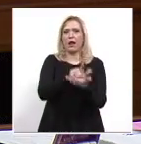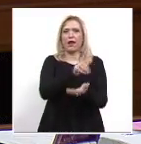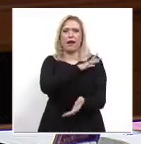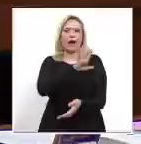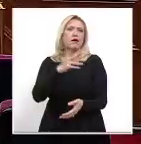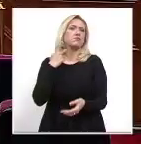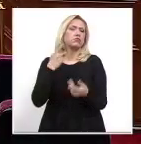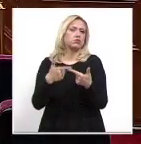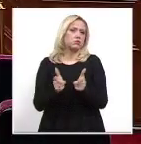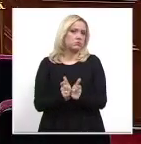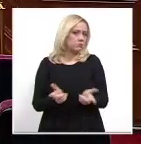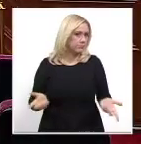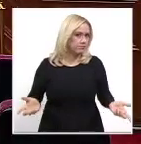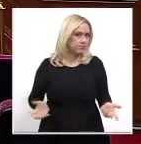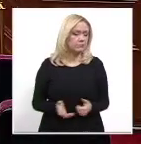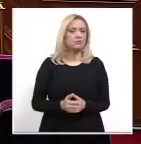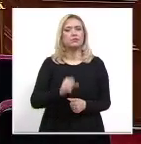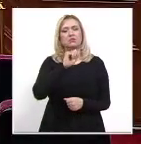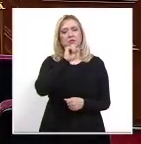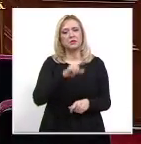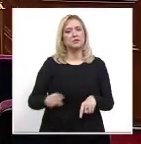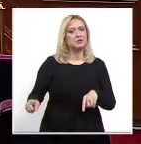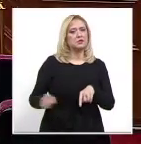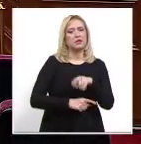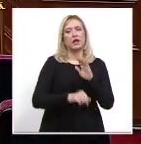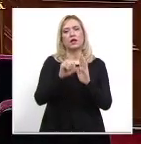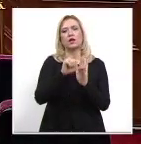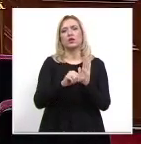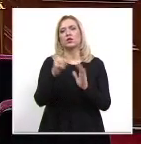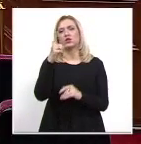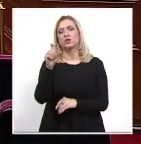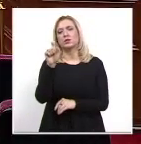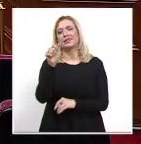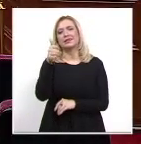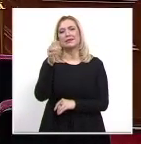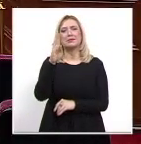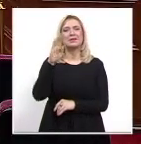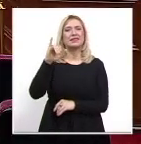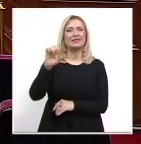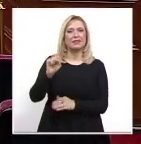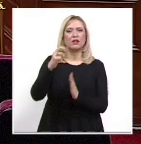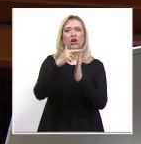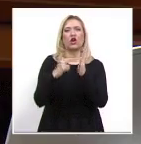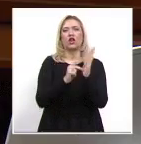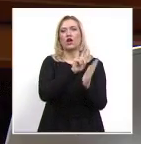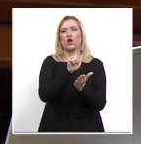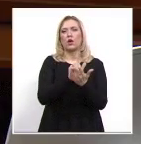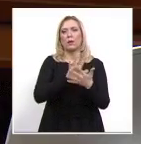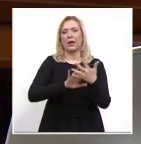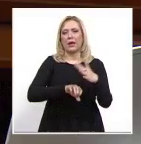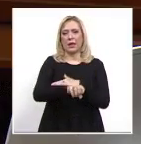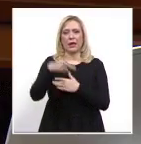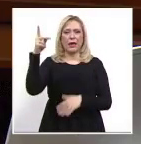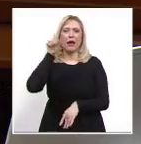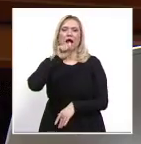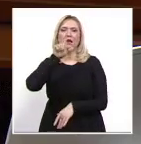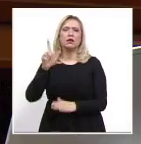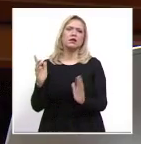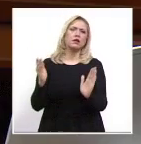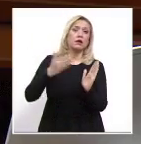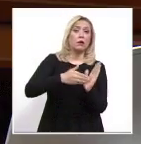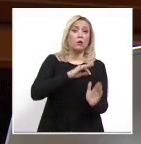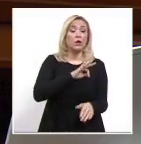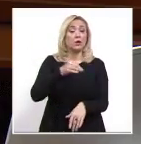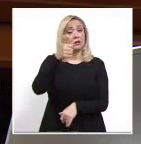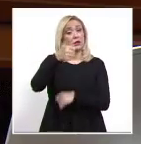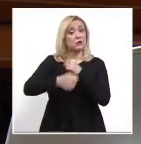Partidos Políticos. También invalidó el artículo 126 bis del Código Penal de Jalisco, que sancionaba hasta con